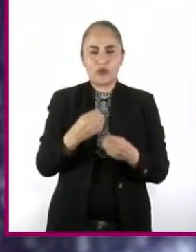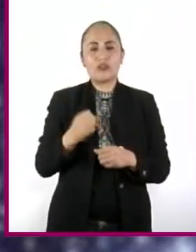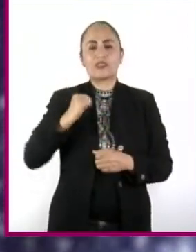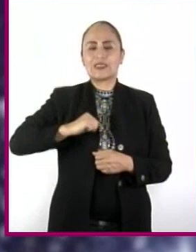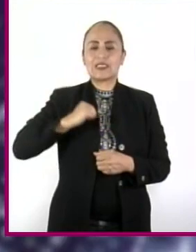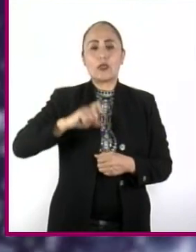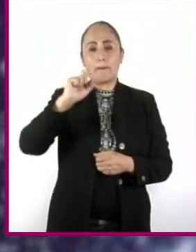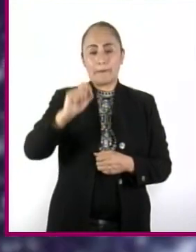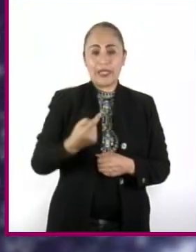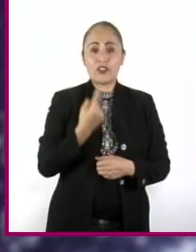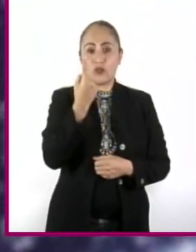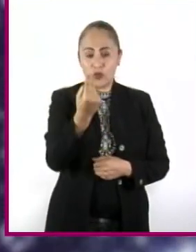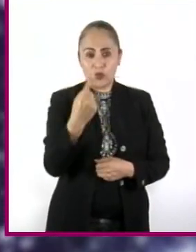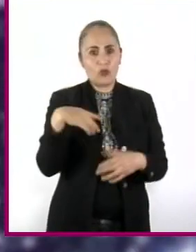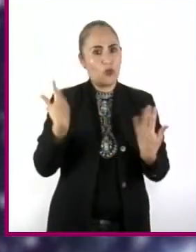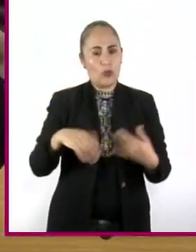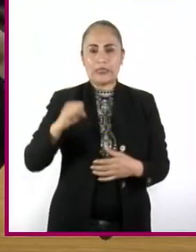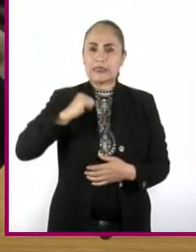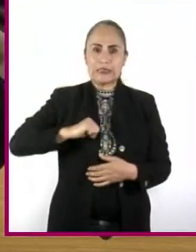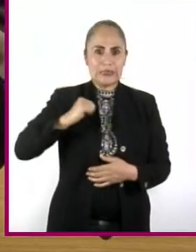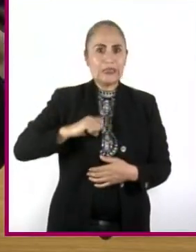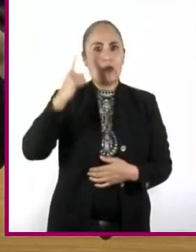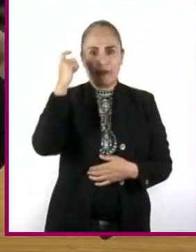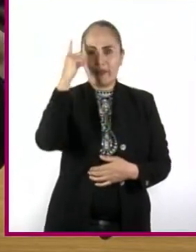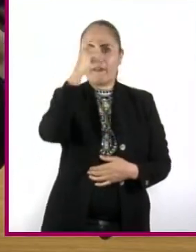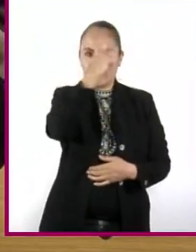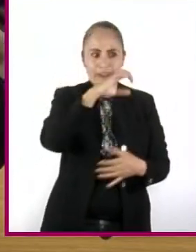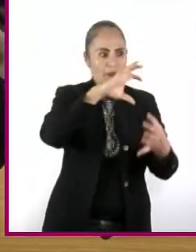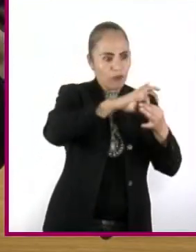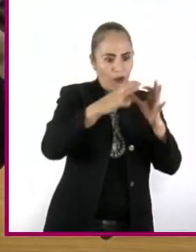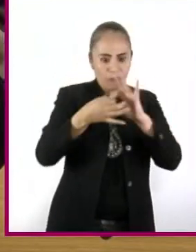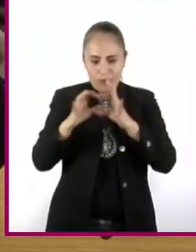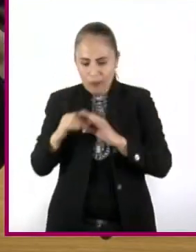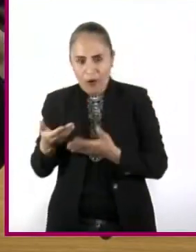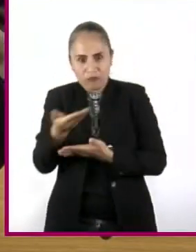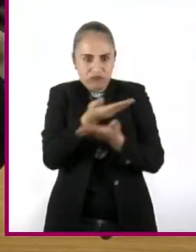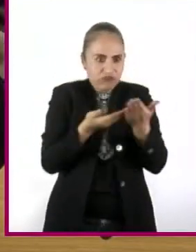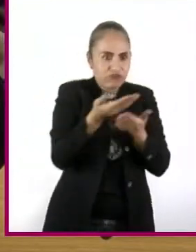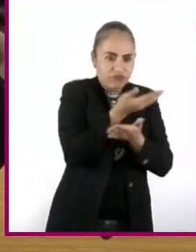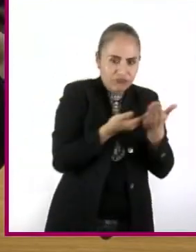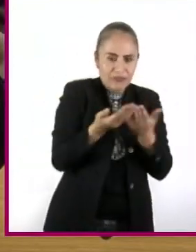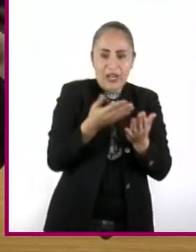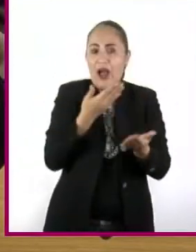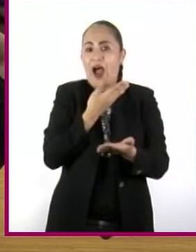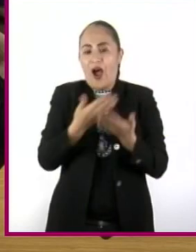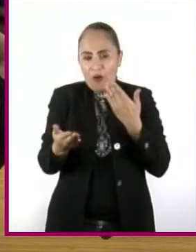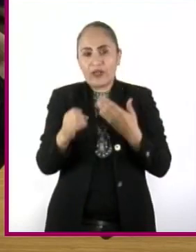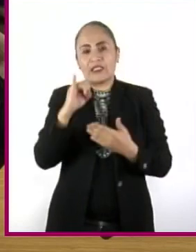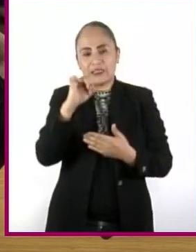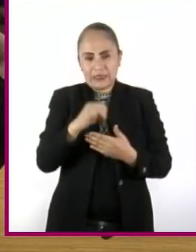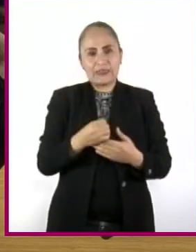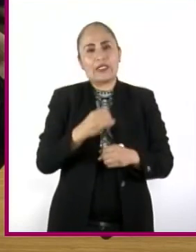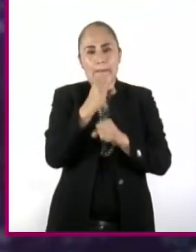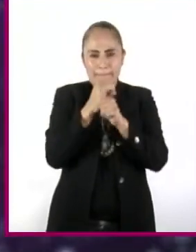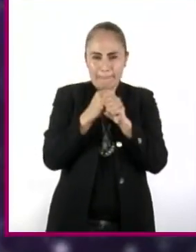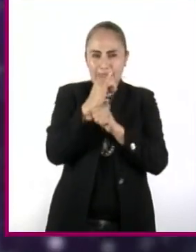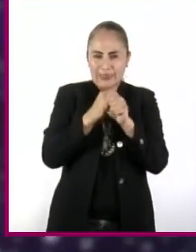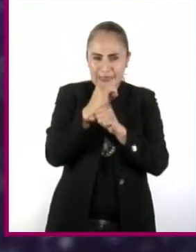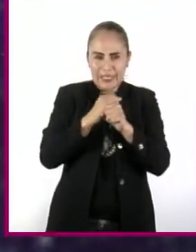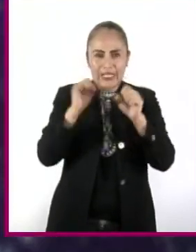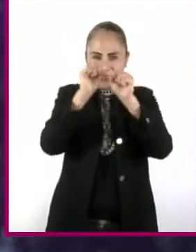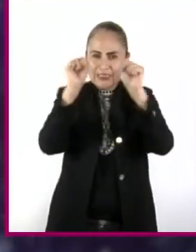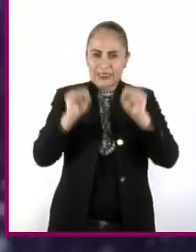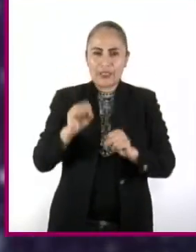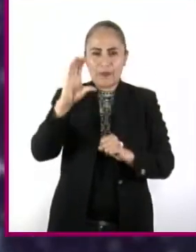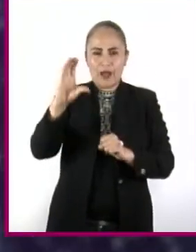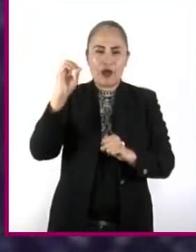XXI parece ser el siglo de la complejidad. Así es. Hoy en día es importante el estudio de los sistemas complejos para